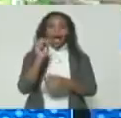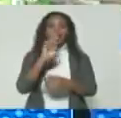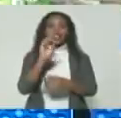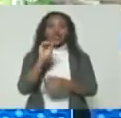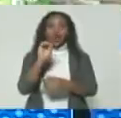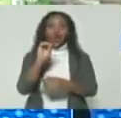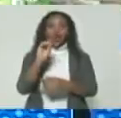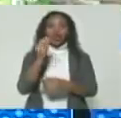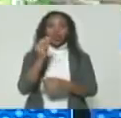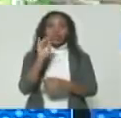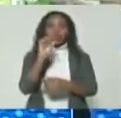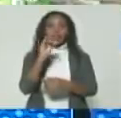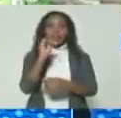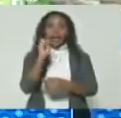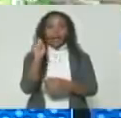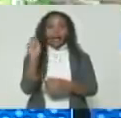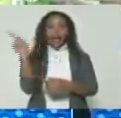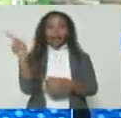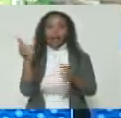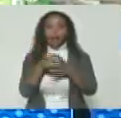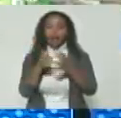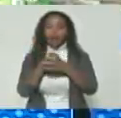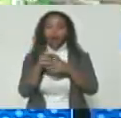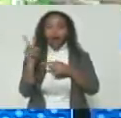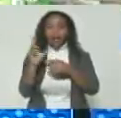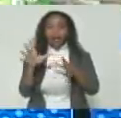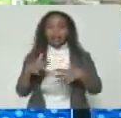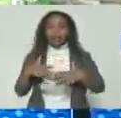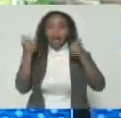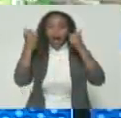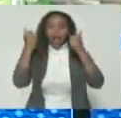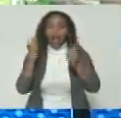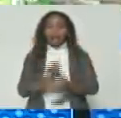los productores en predios rescatados,